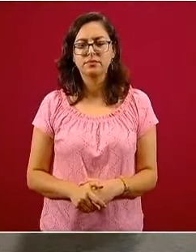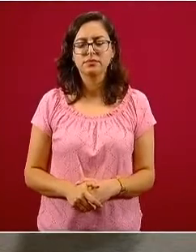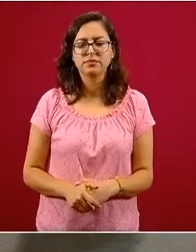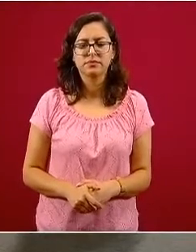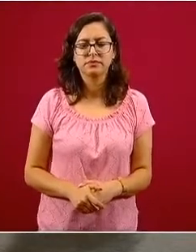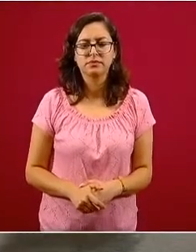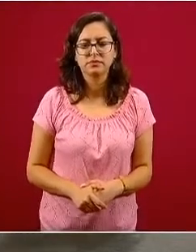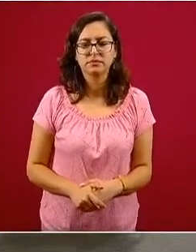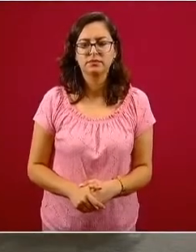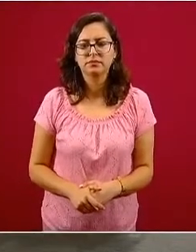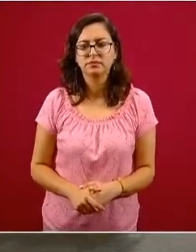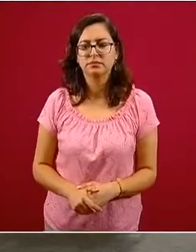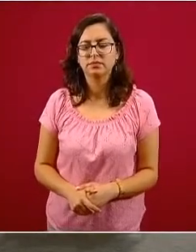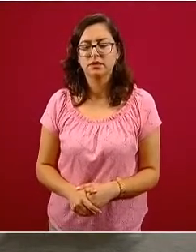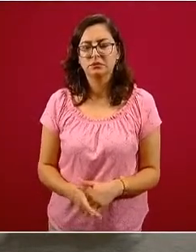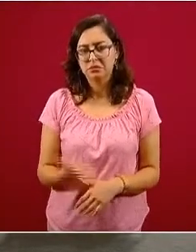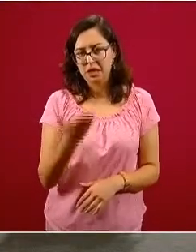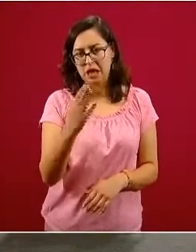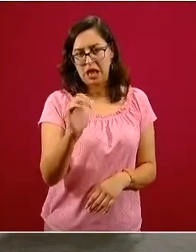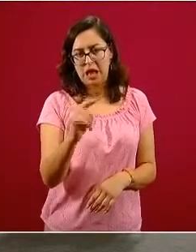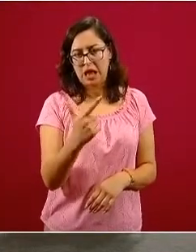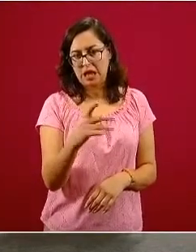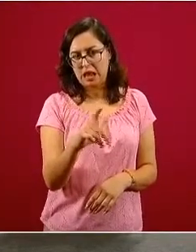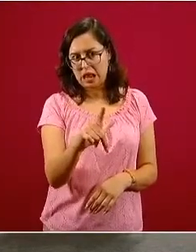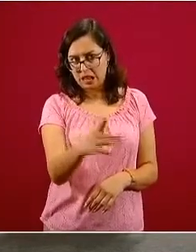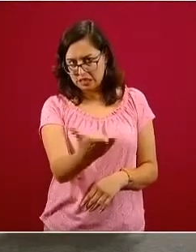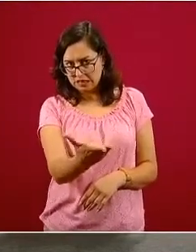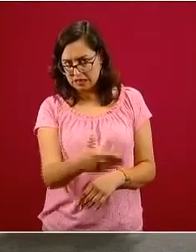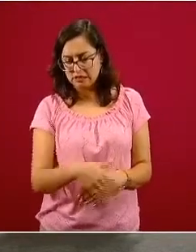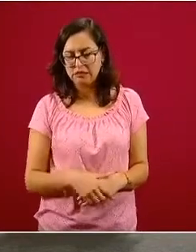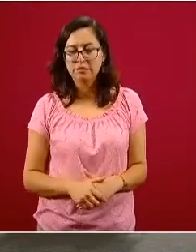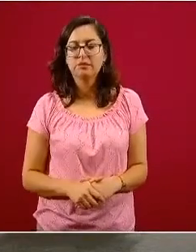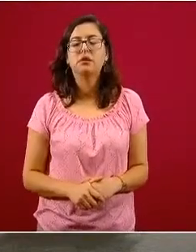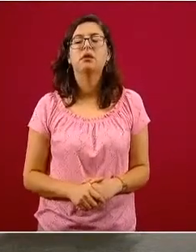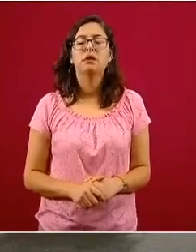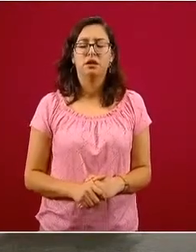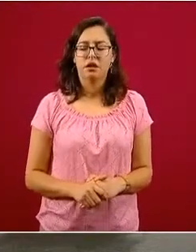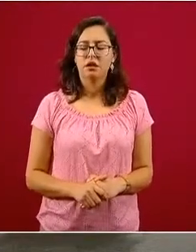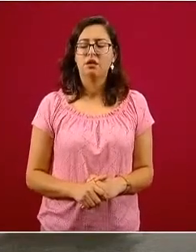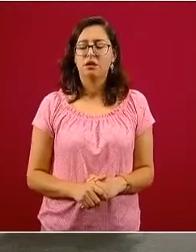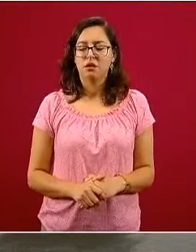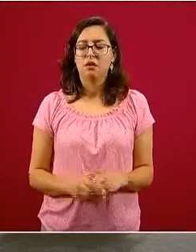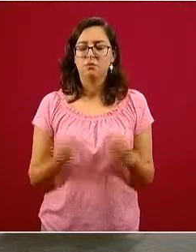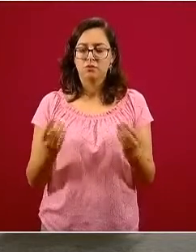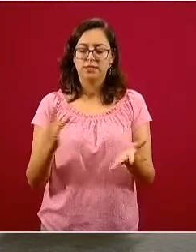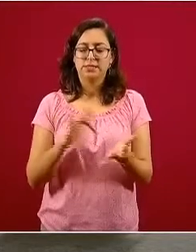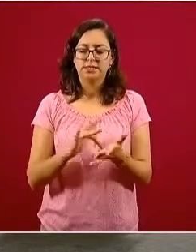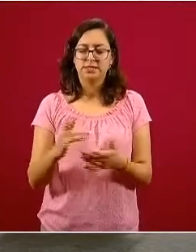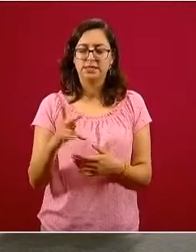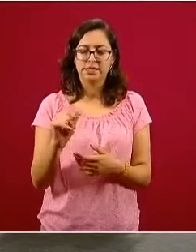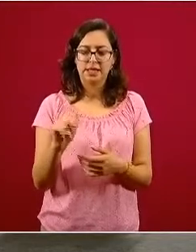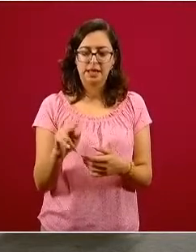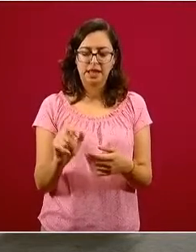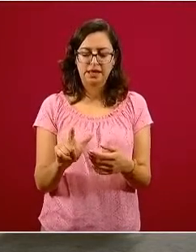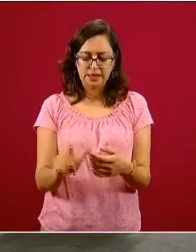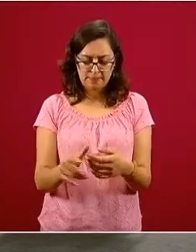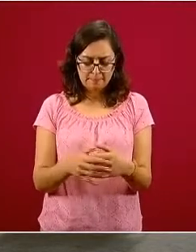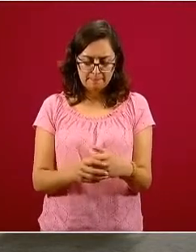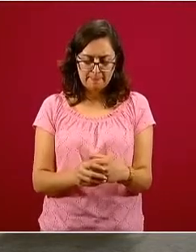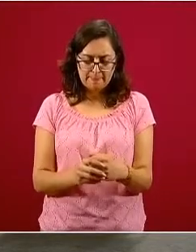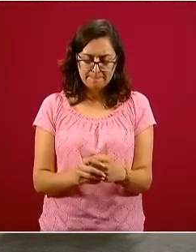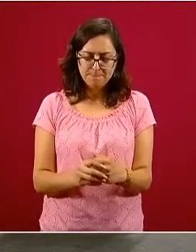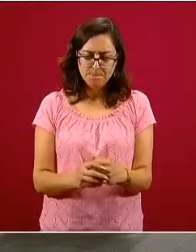Para el doctor Ángel, por favor. Sí, por favor. Sí, muchas gracias, Daniel, por la pregunta.